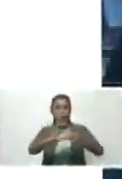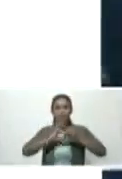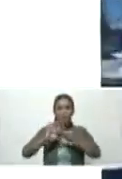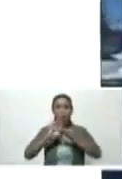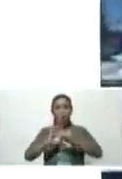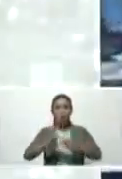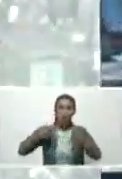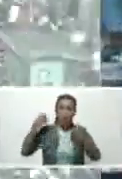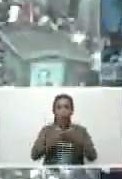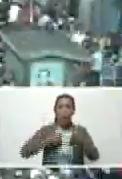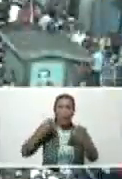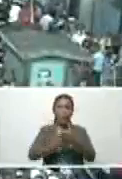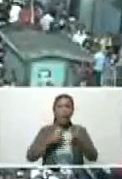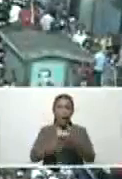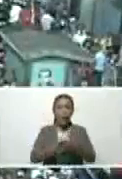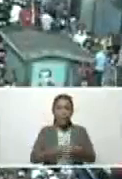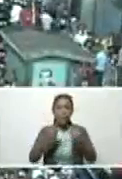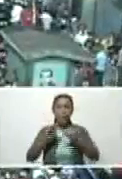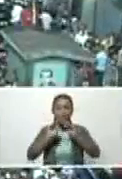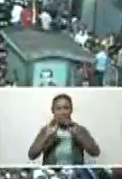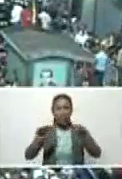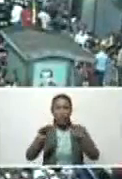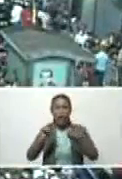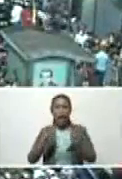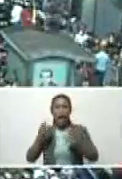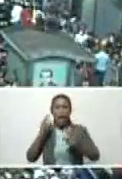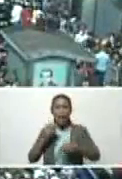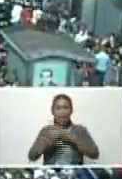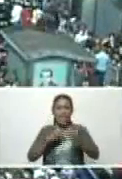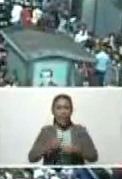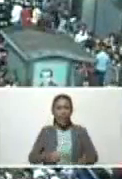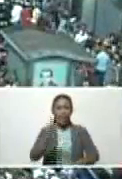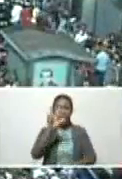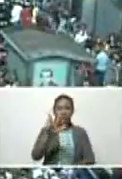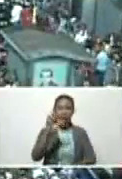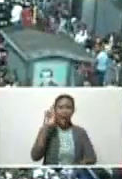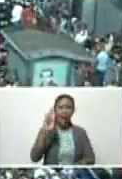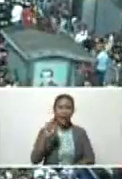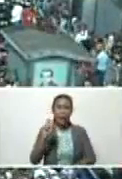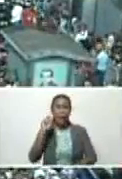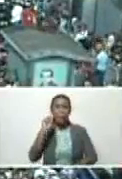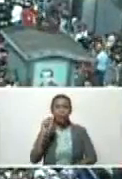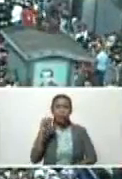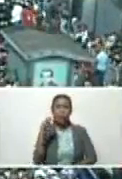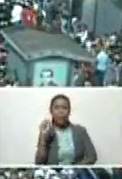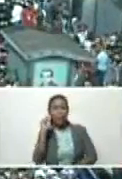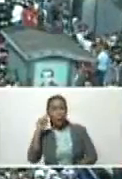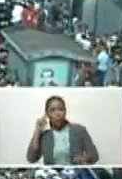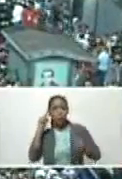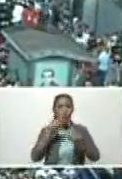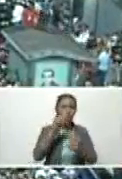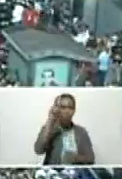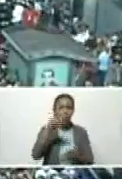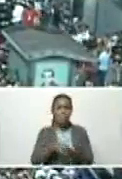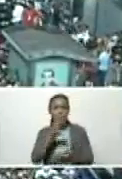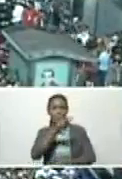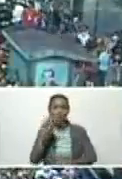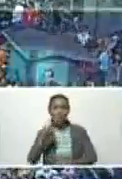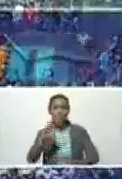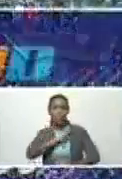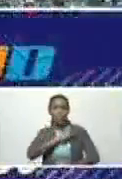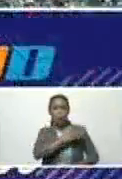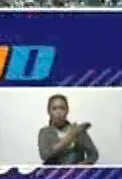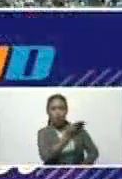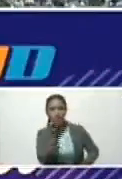a la batalla, para llamarlos a asumir las 3R.net rumbo al 2030 que les pertenece